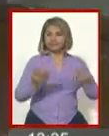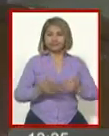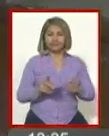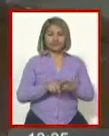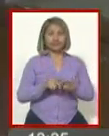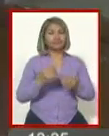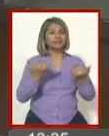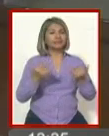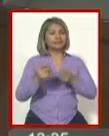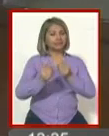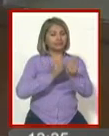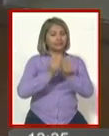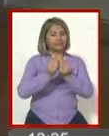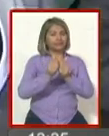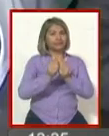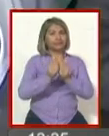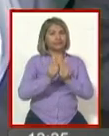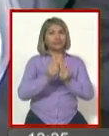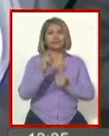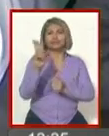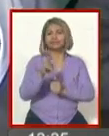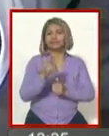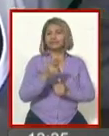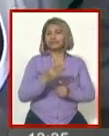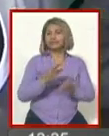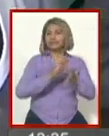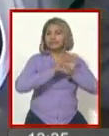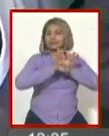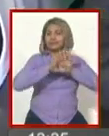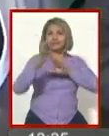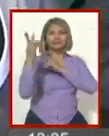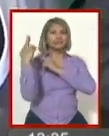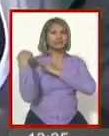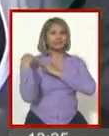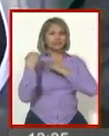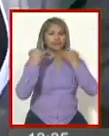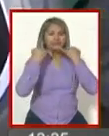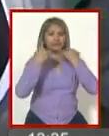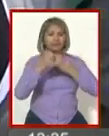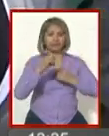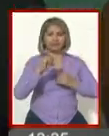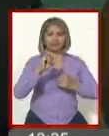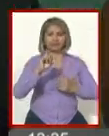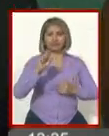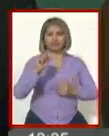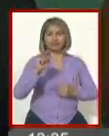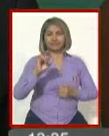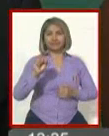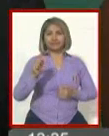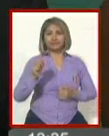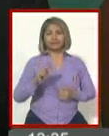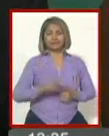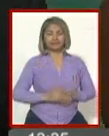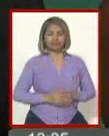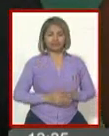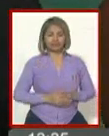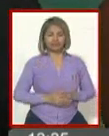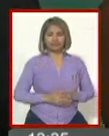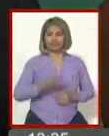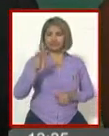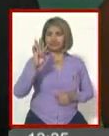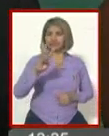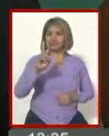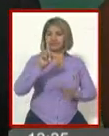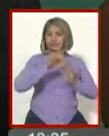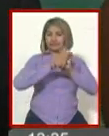ya que los actuales administradores lo manejan de manera irresponsable. Así lo informó Isaías Vargas. En